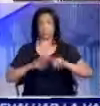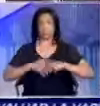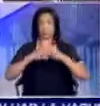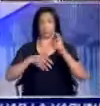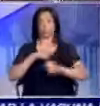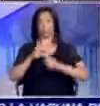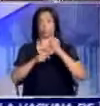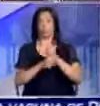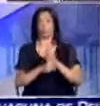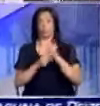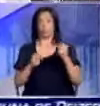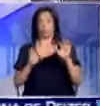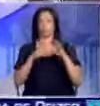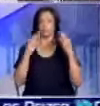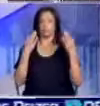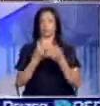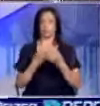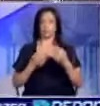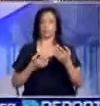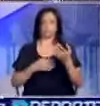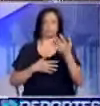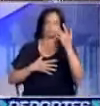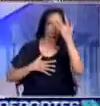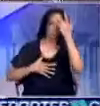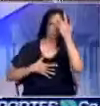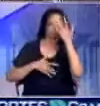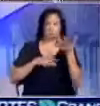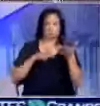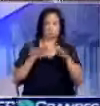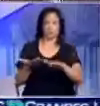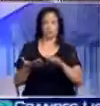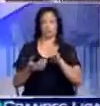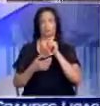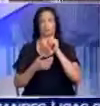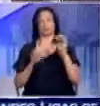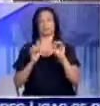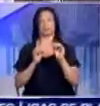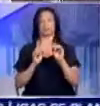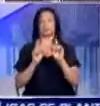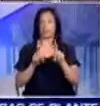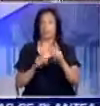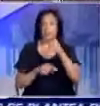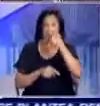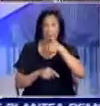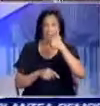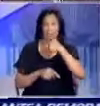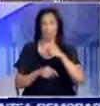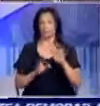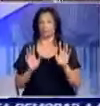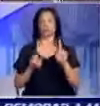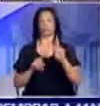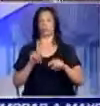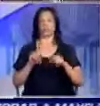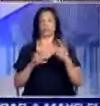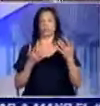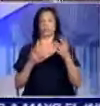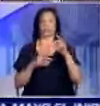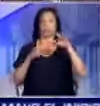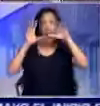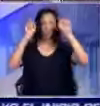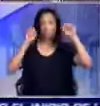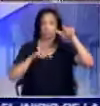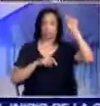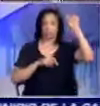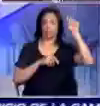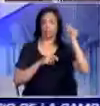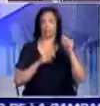año con familias de luto que nadie le va a ir a llorar el presidente abinader no va a